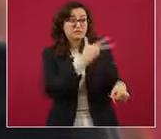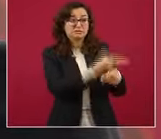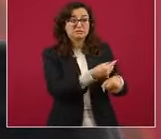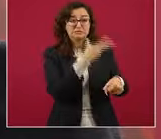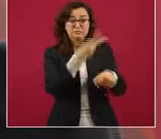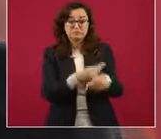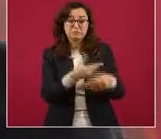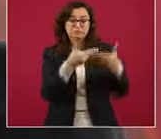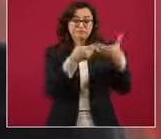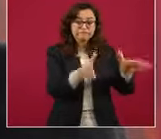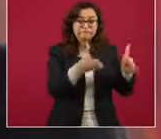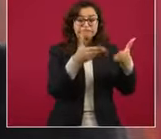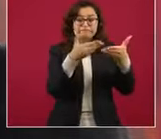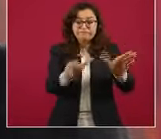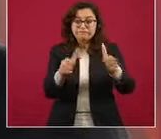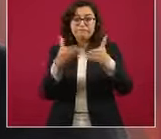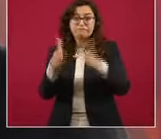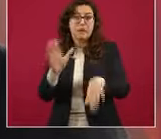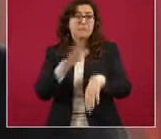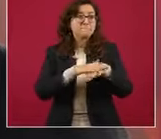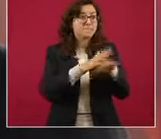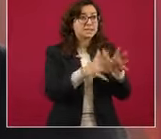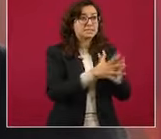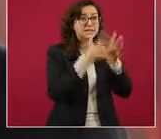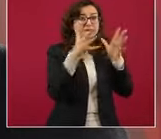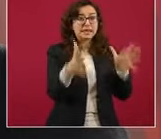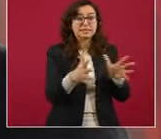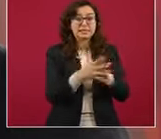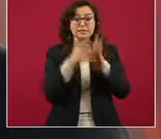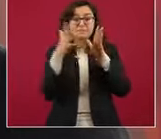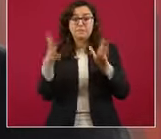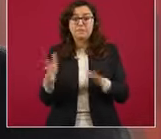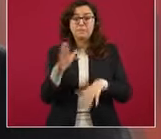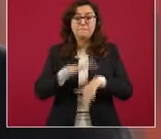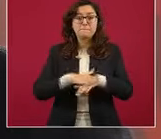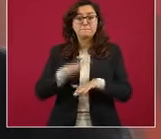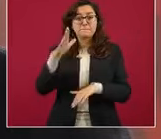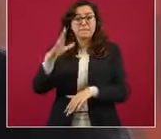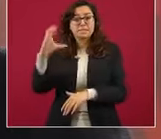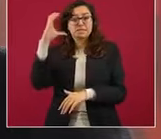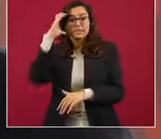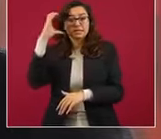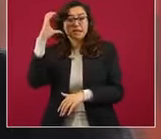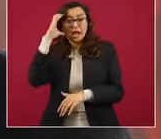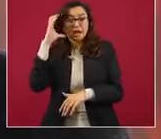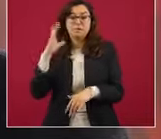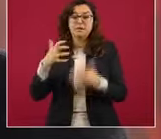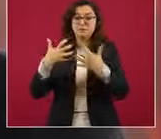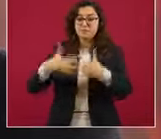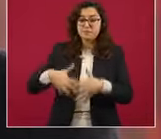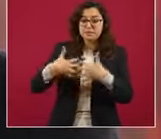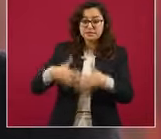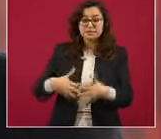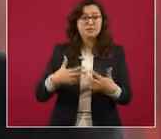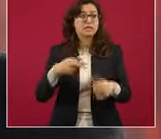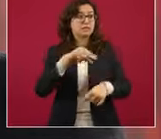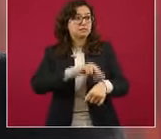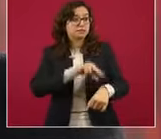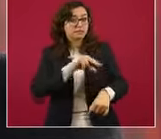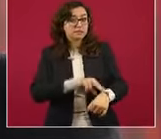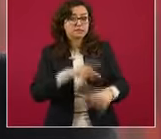hospitalaria, esto es, que haya camas suficientes, equipos,